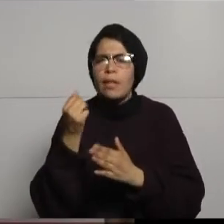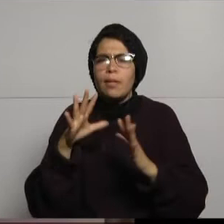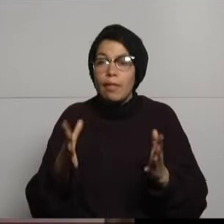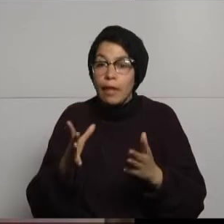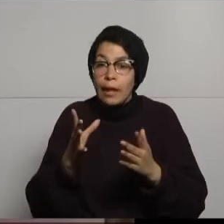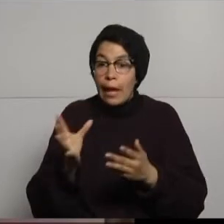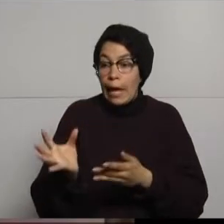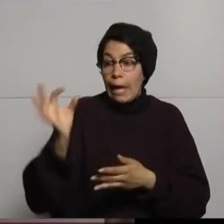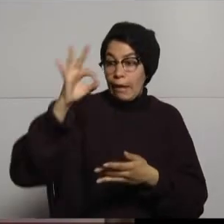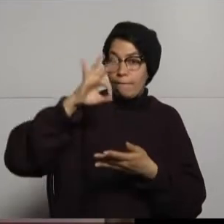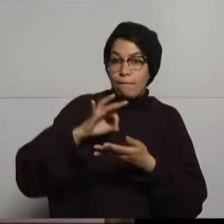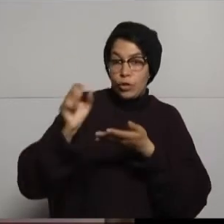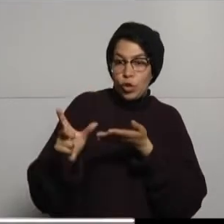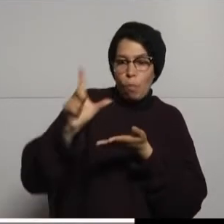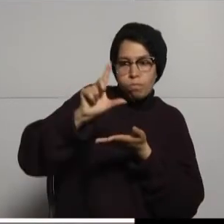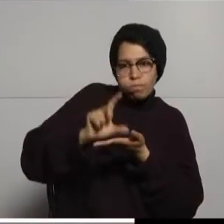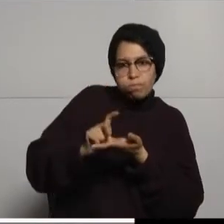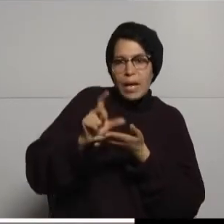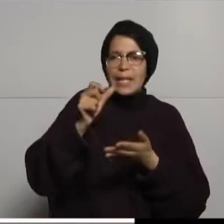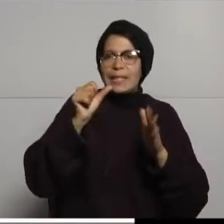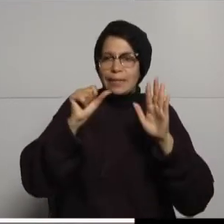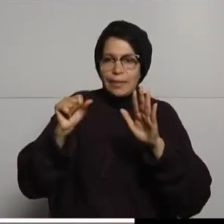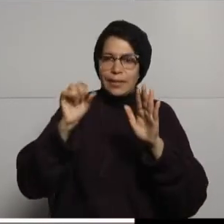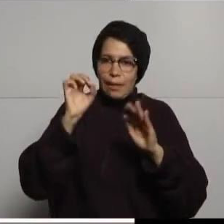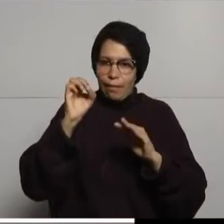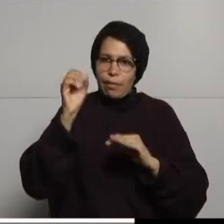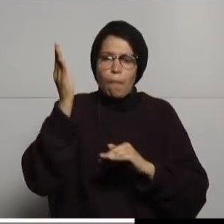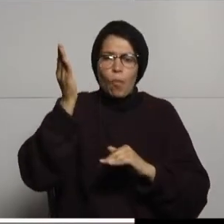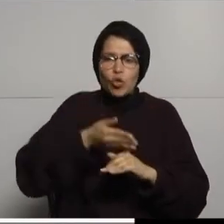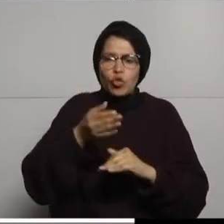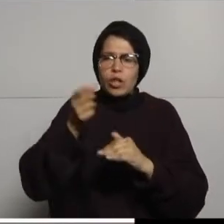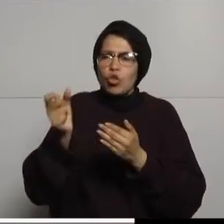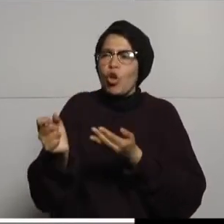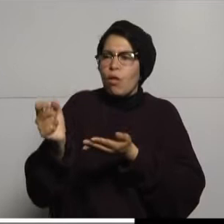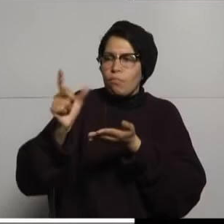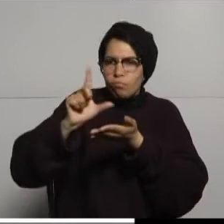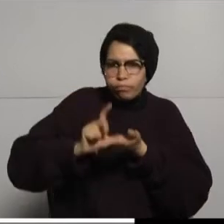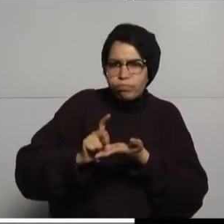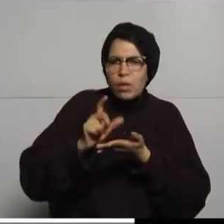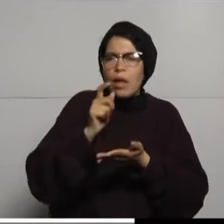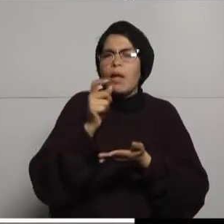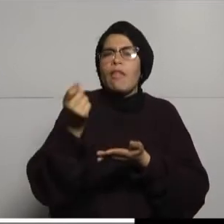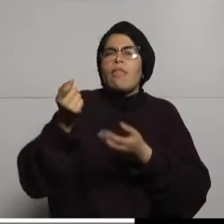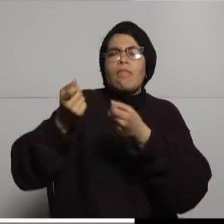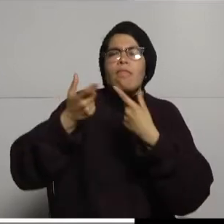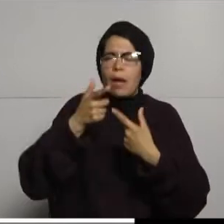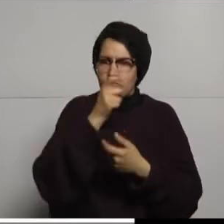venir del sector privado. Y hoy ese dato se va cumpliendo y es un poco superior esa inversión del sector privado.